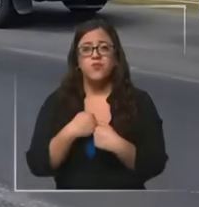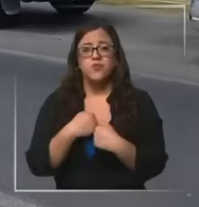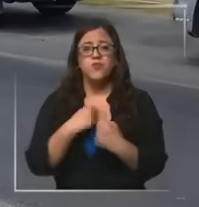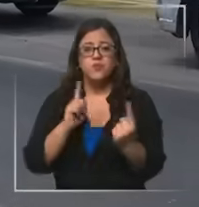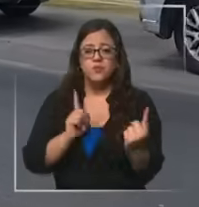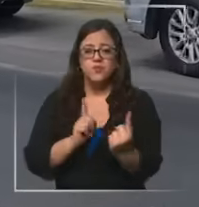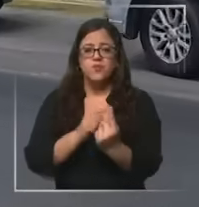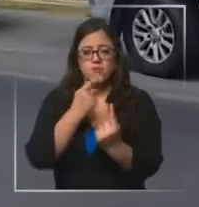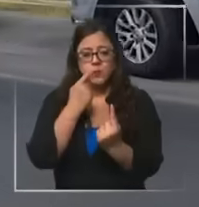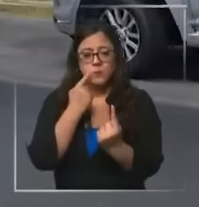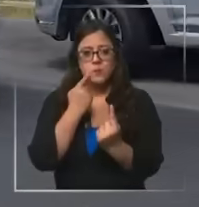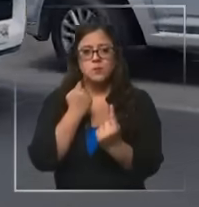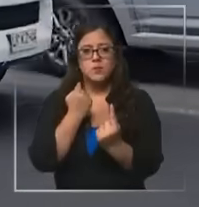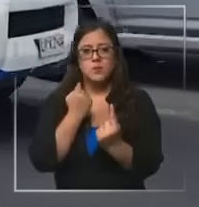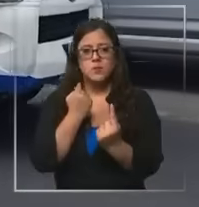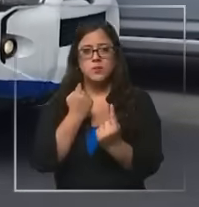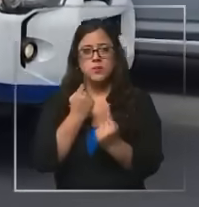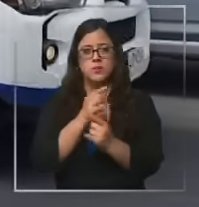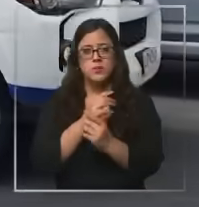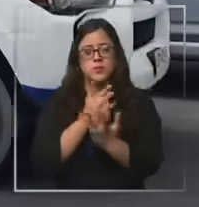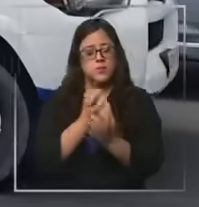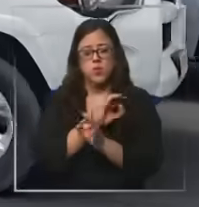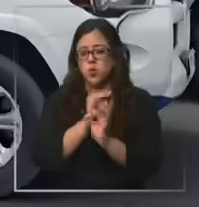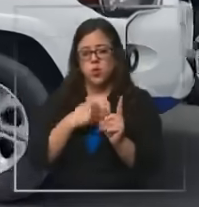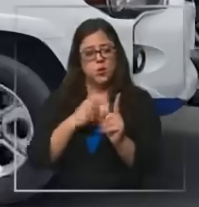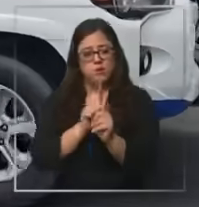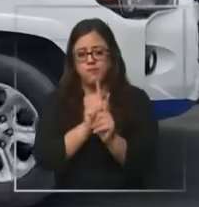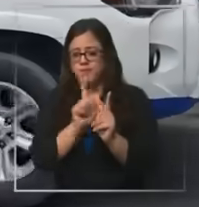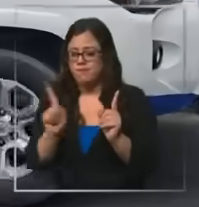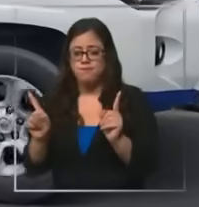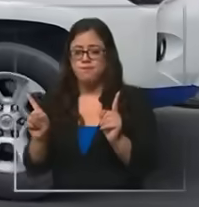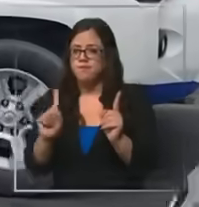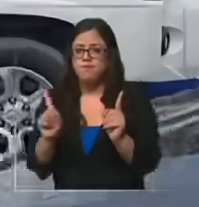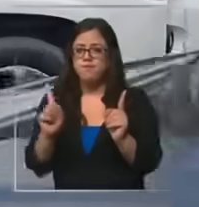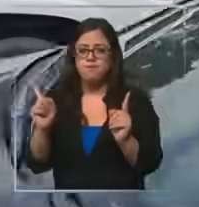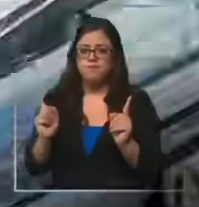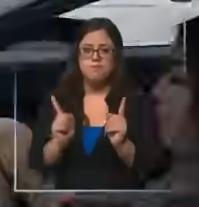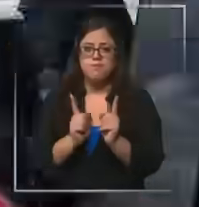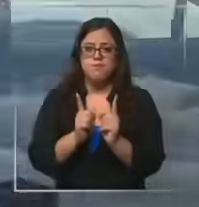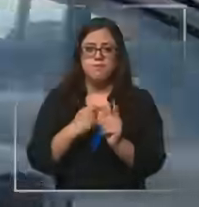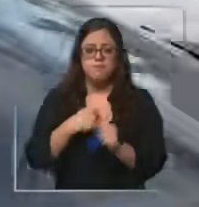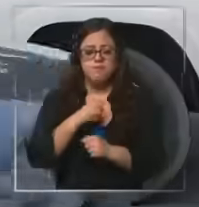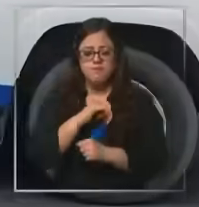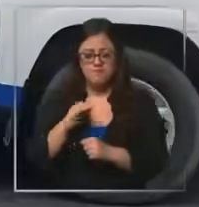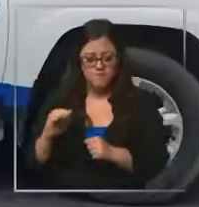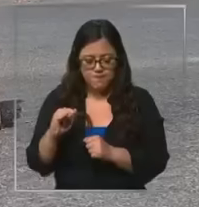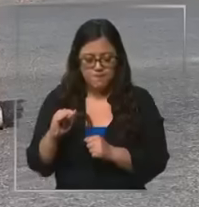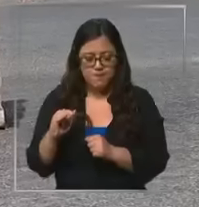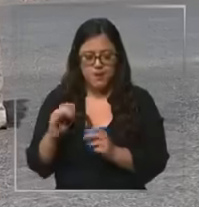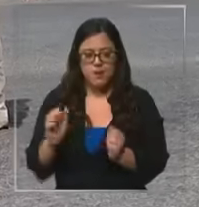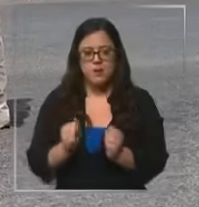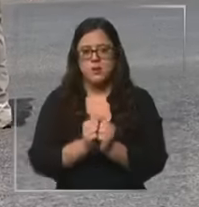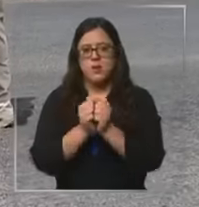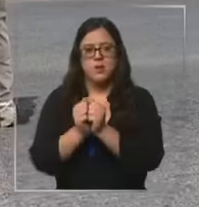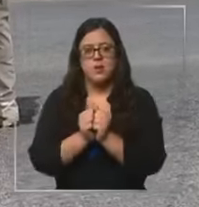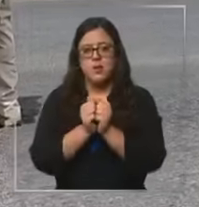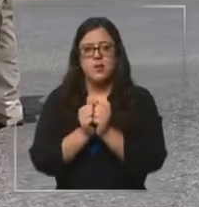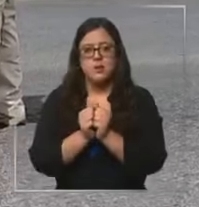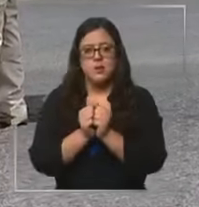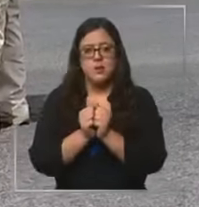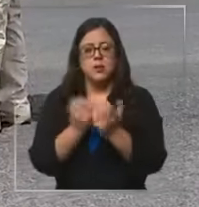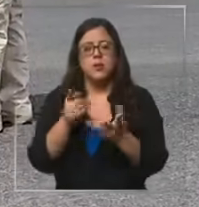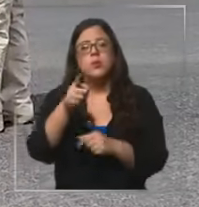cercano a él, nunca lo dejé de lado, estuve con él en las buenas y en las malas. ¿Cómo lo